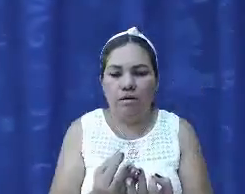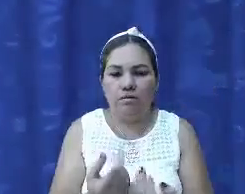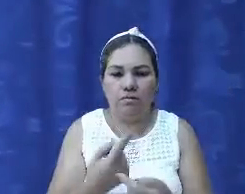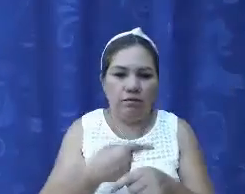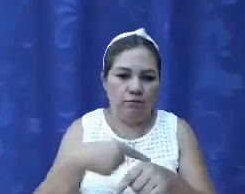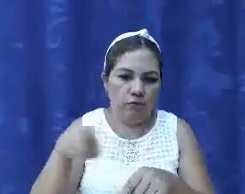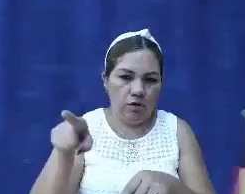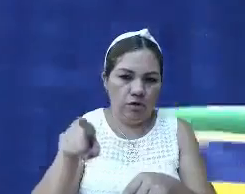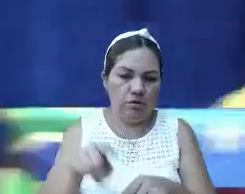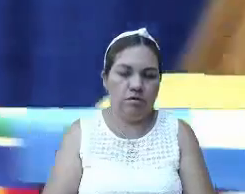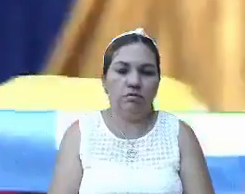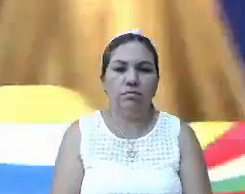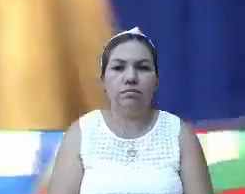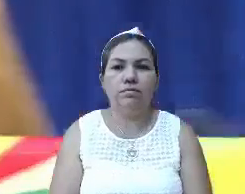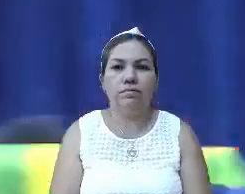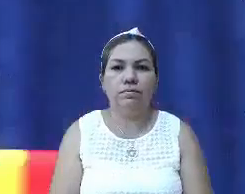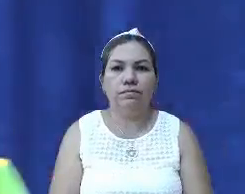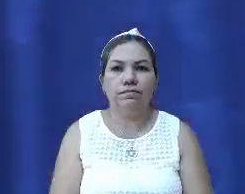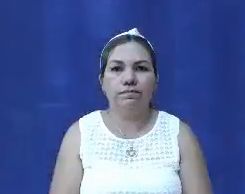acá.